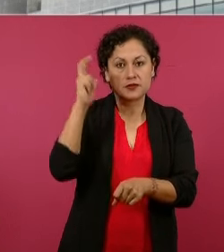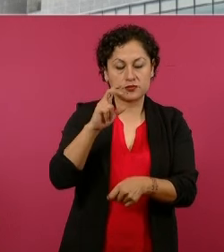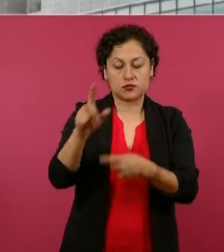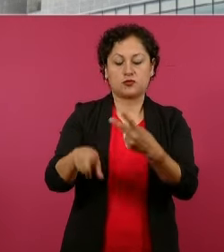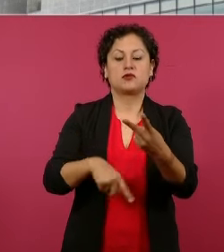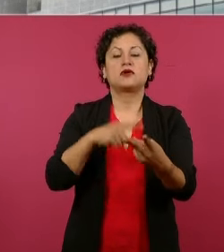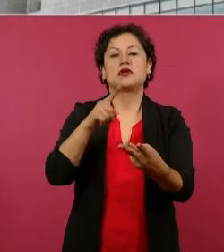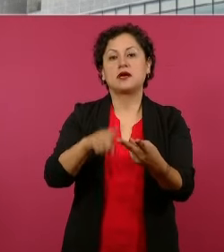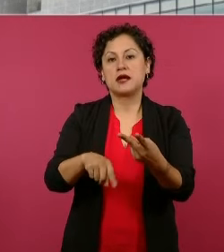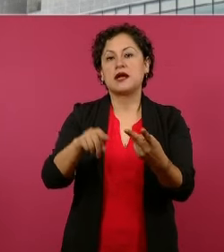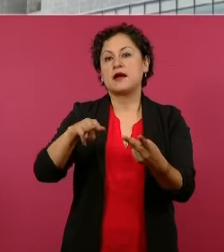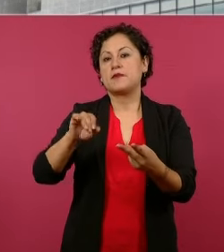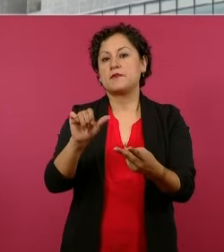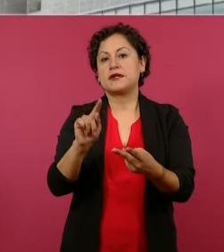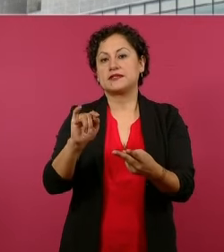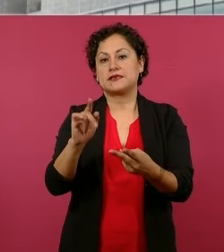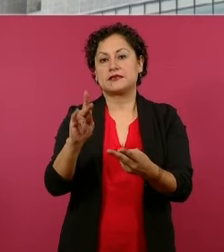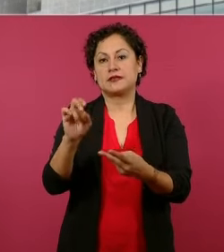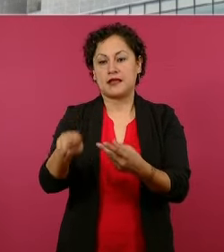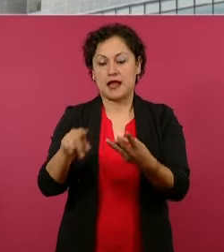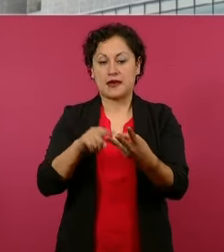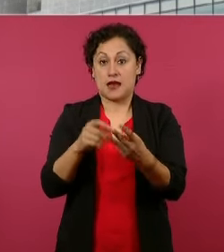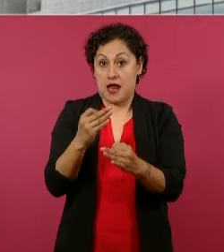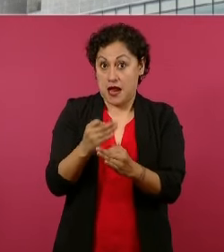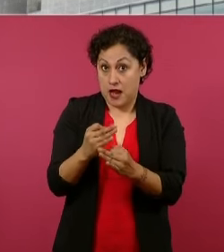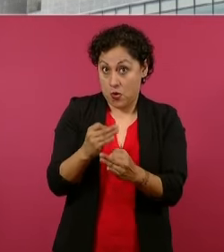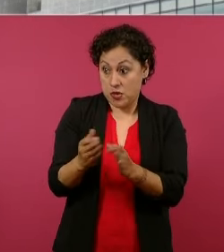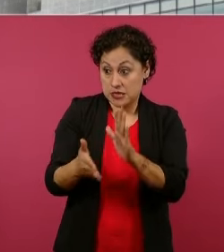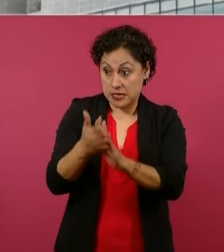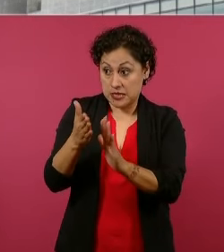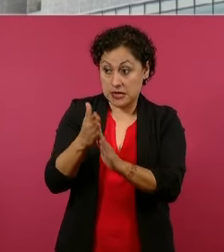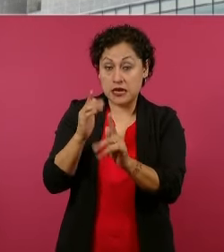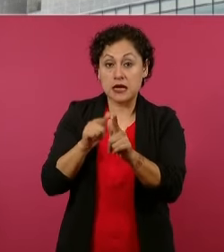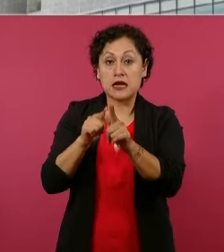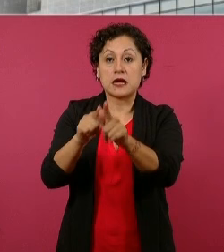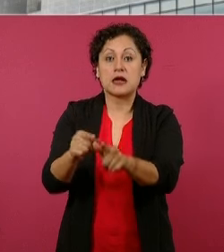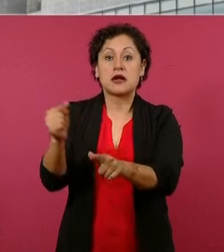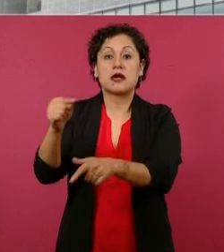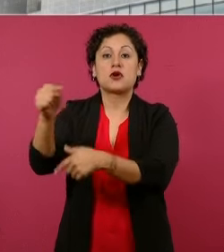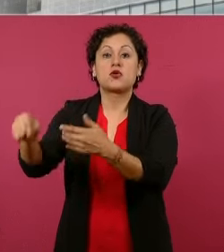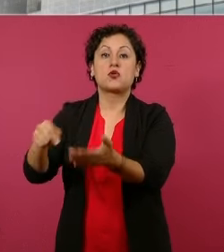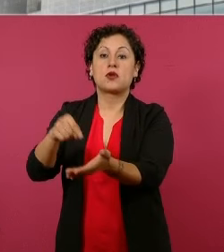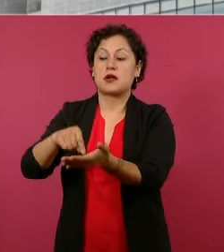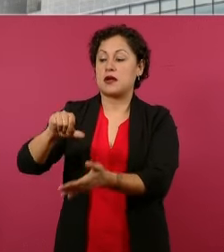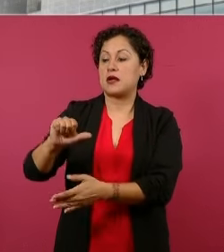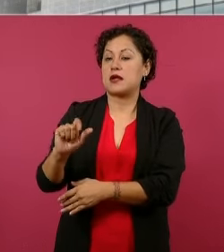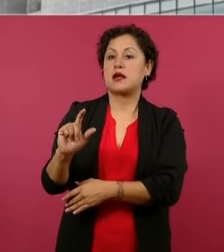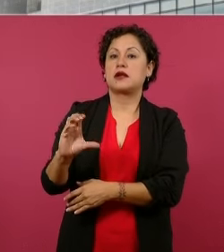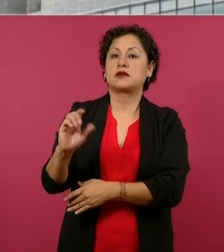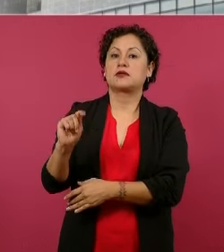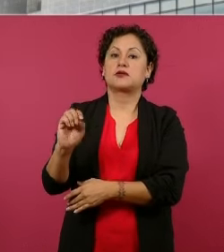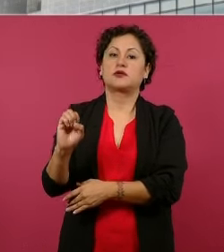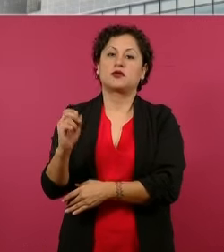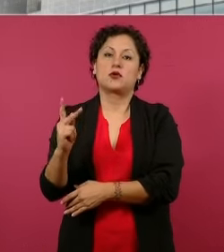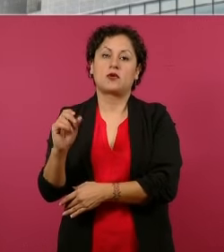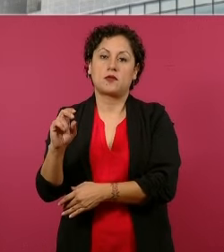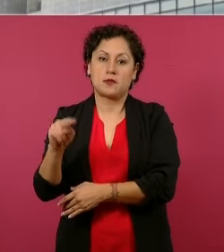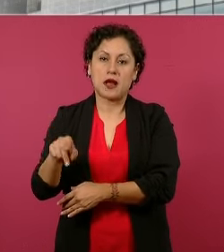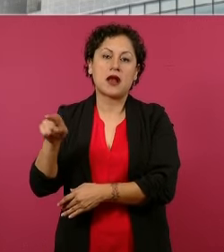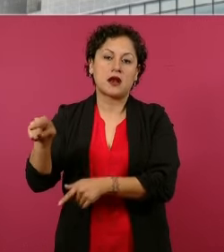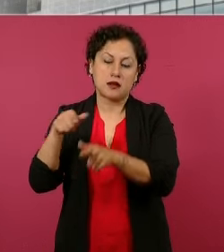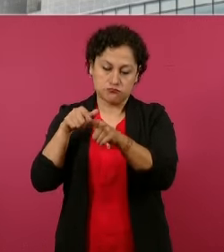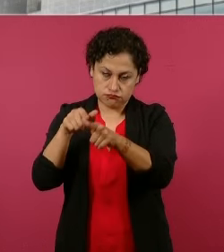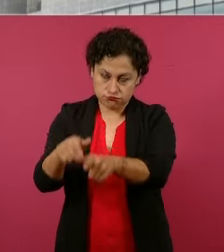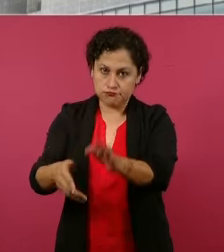hospital de mestitlan y se está actualmente construyendo una obra en Actopan no se está concluyendo una obra inacabada